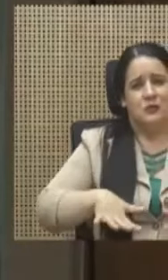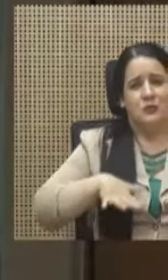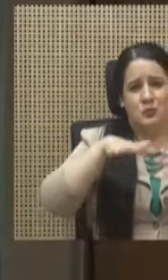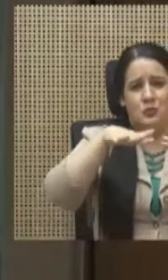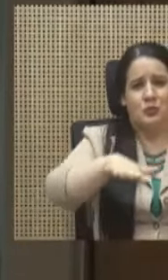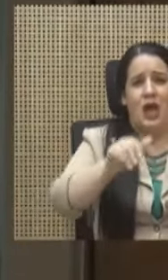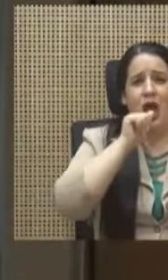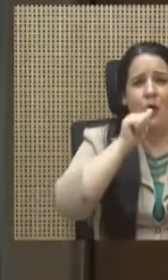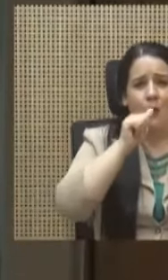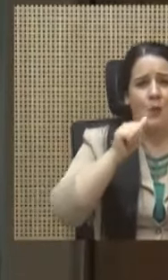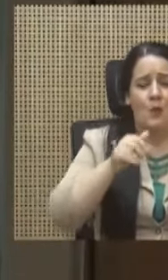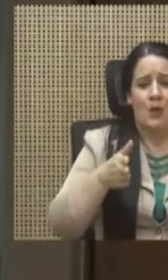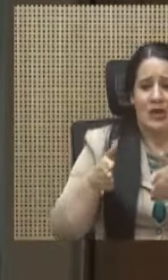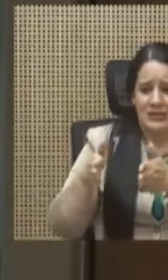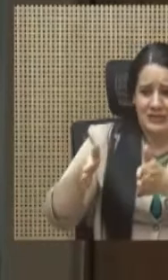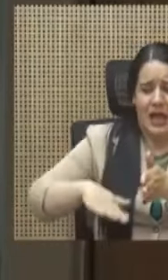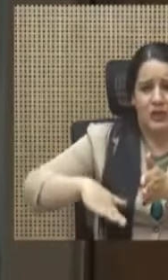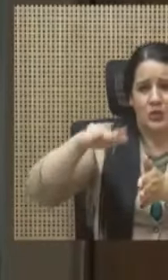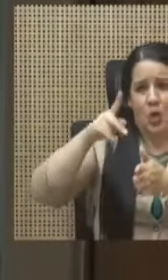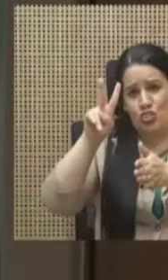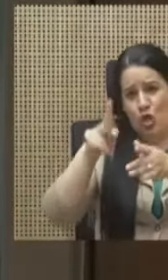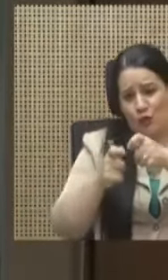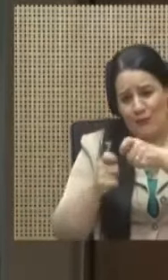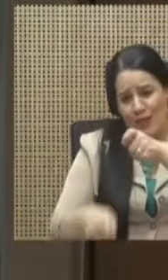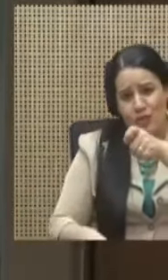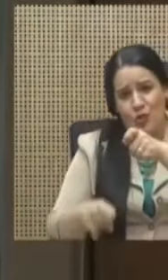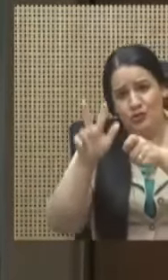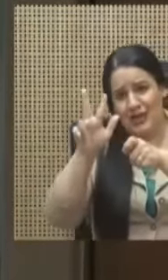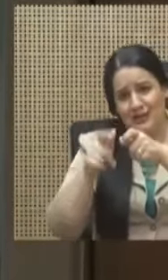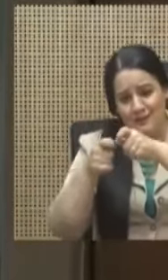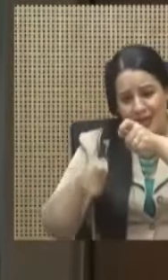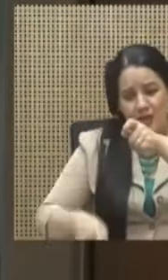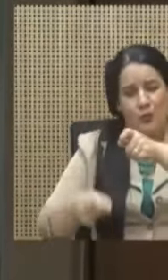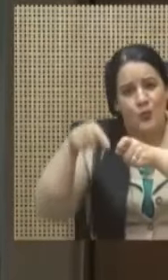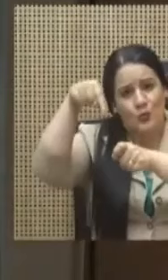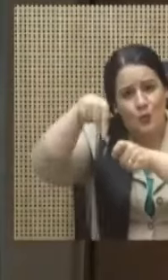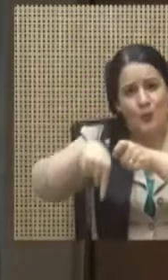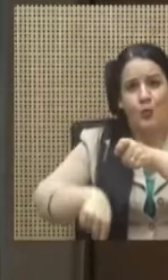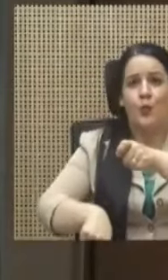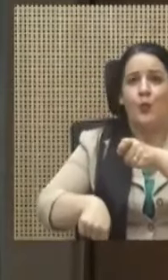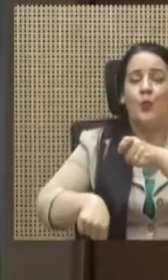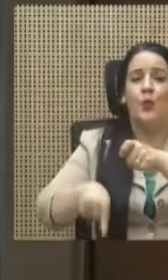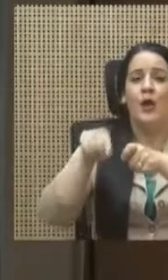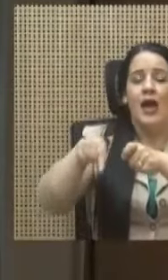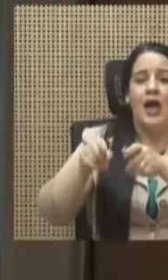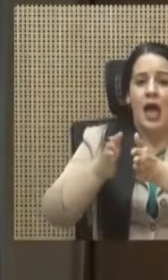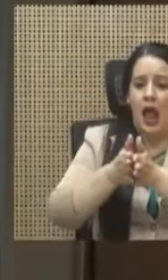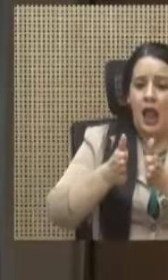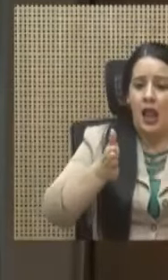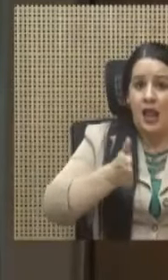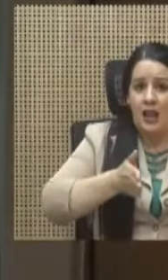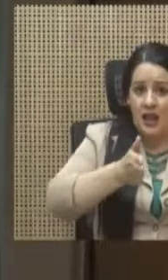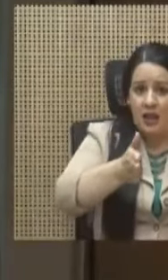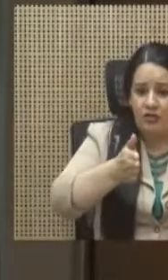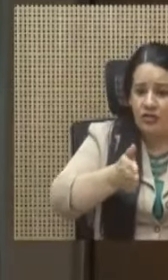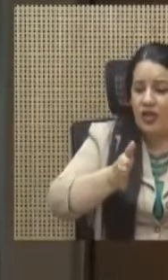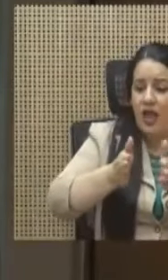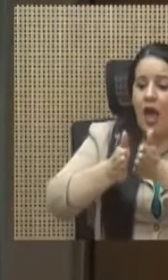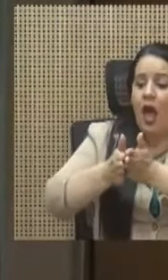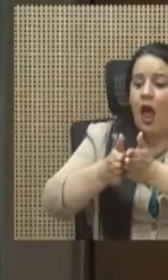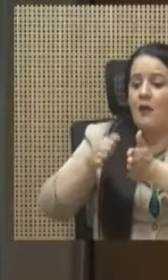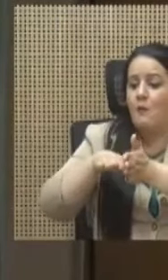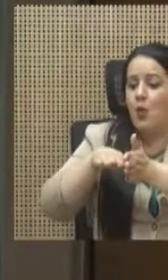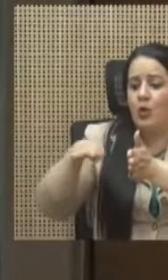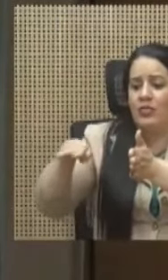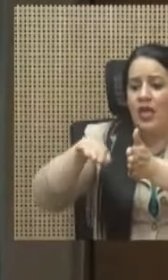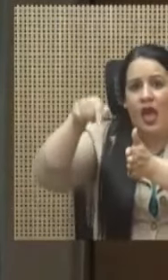zanjas de 2 m de profundidad o 3 Met de profundidad que dejaron Al borde de la carretera verdad eso se convierte en